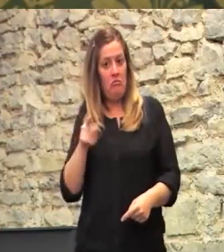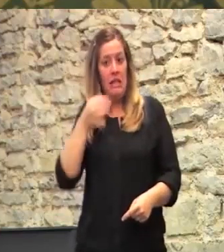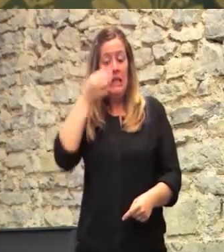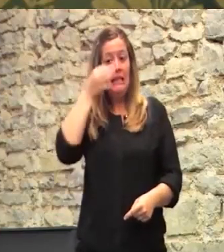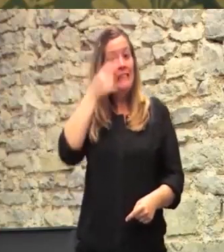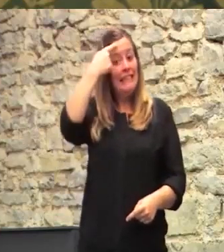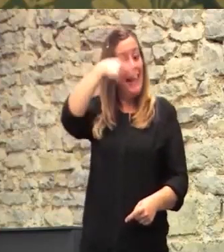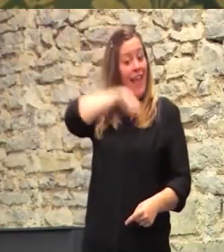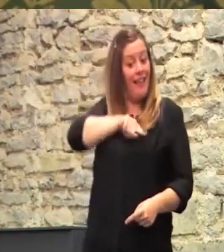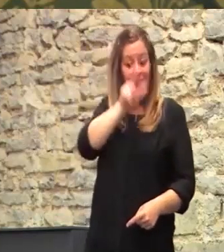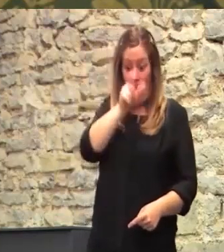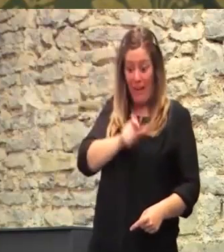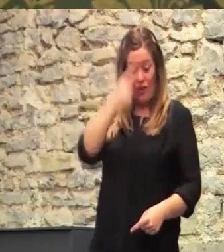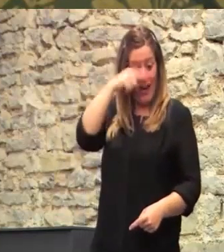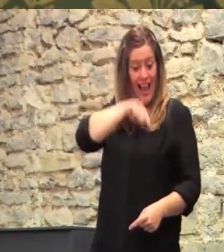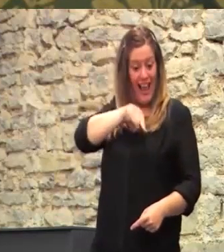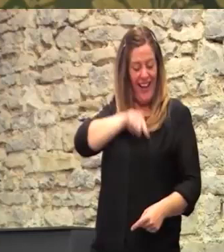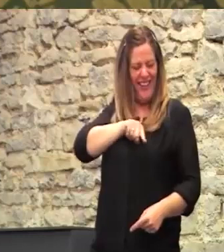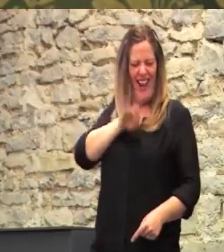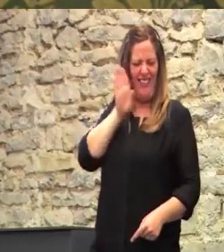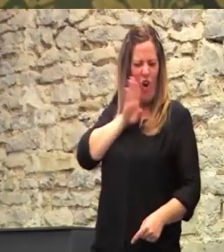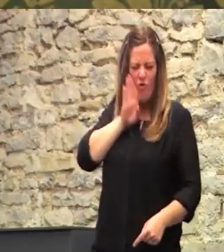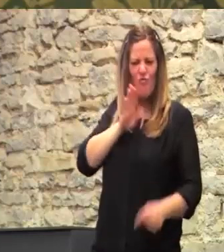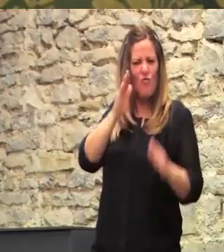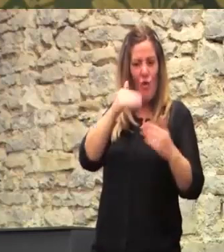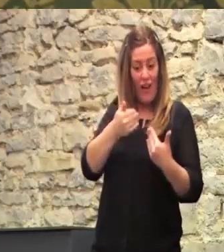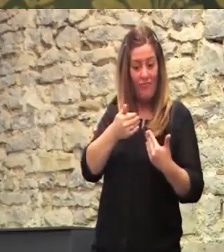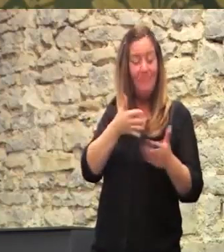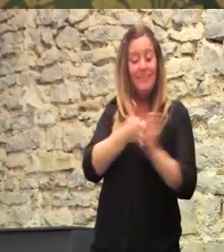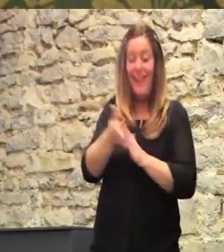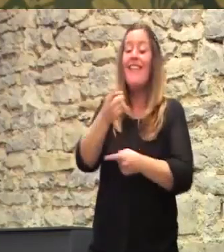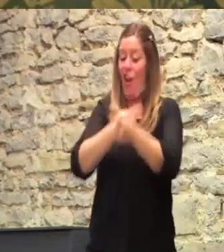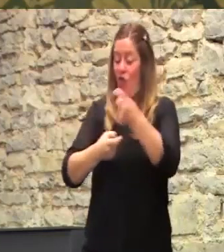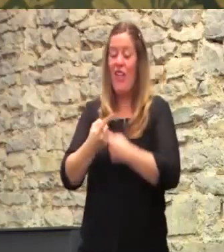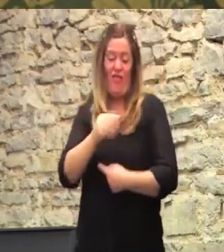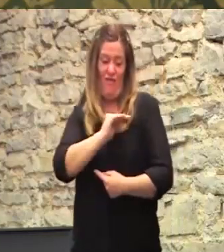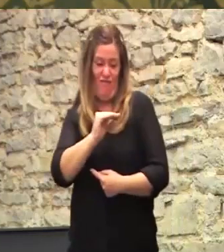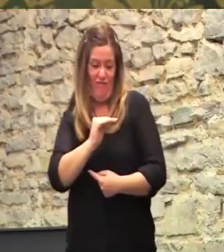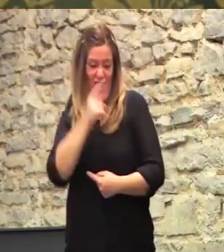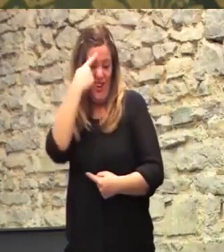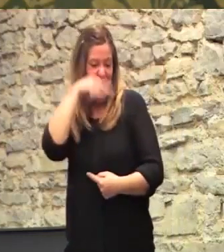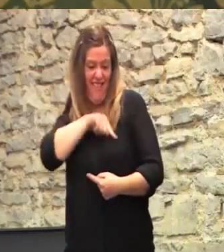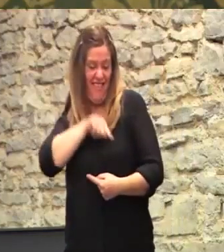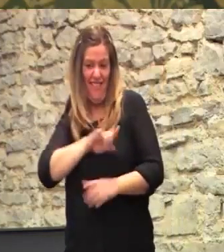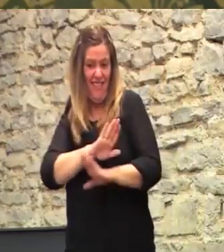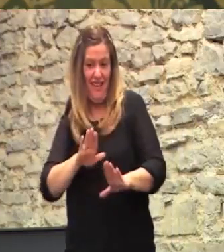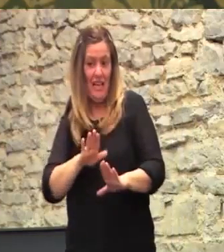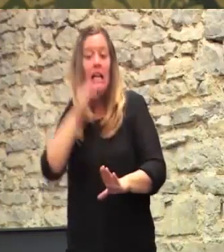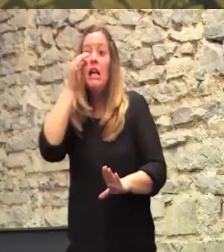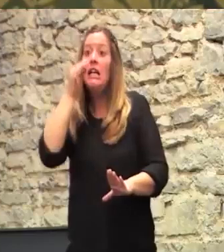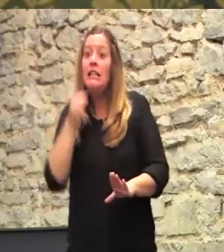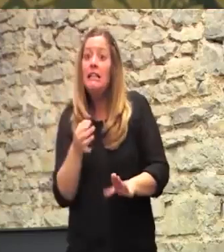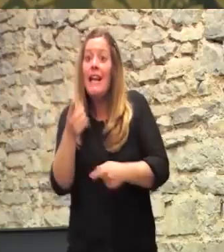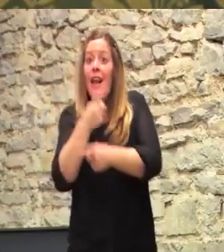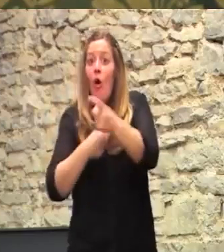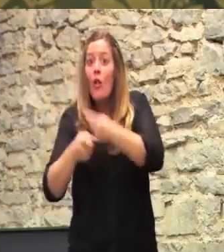ética es corrupta las negociaciones van a ser corruptas si la ética es competitiva a ultranza las